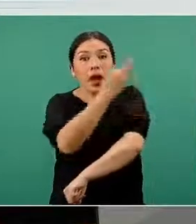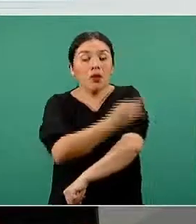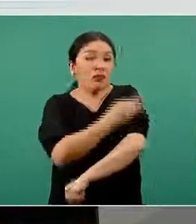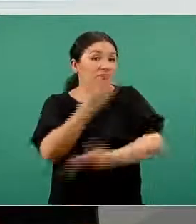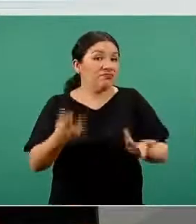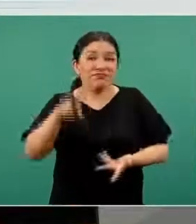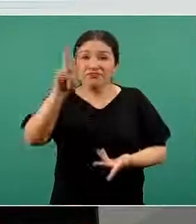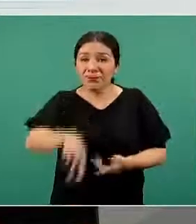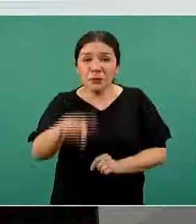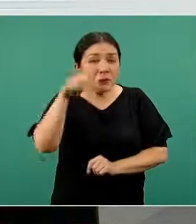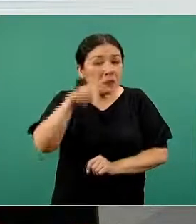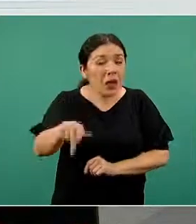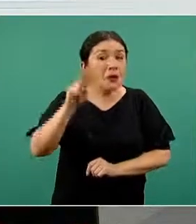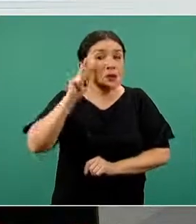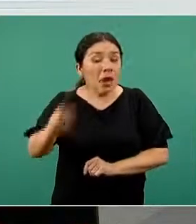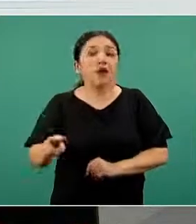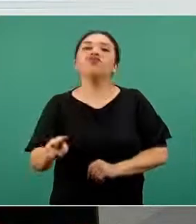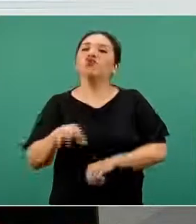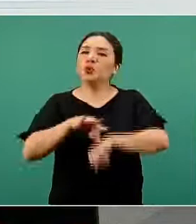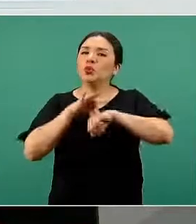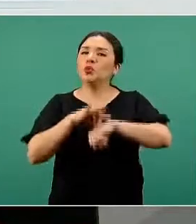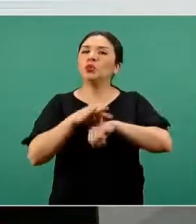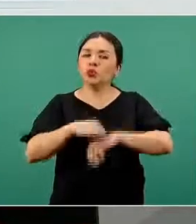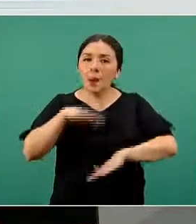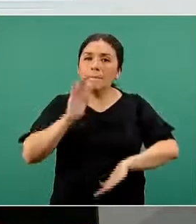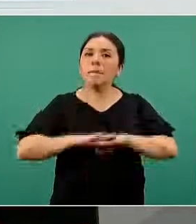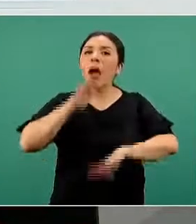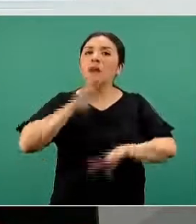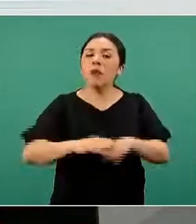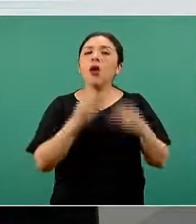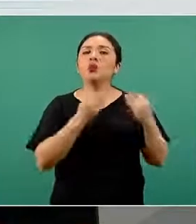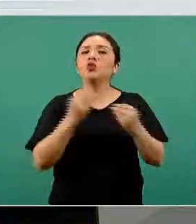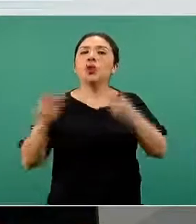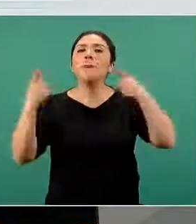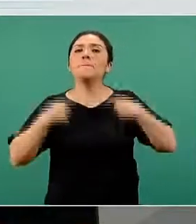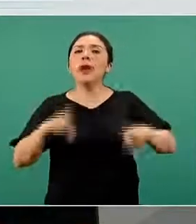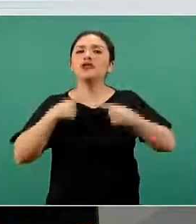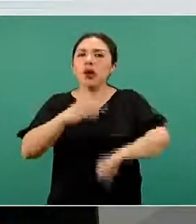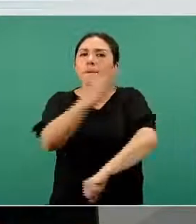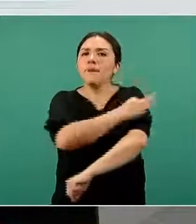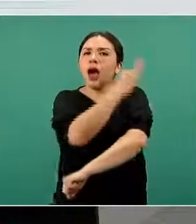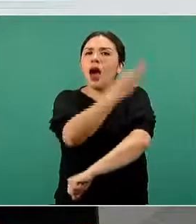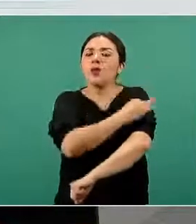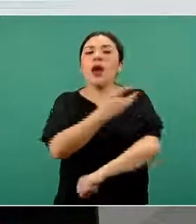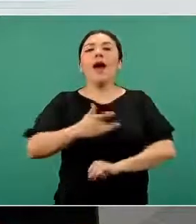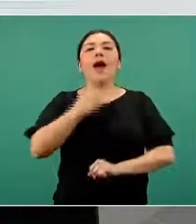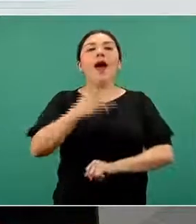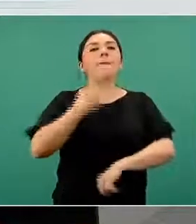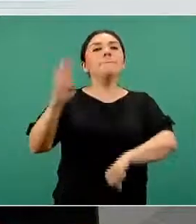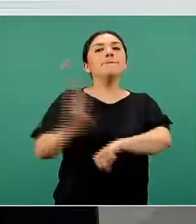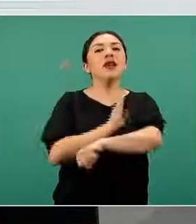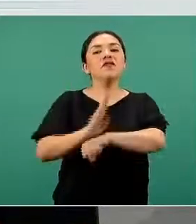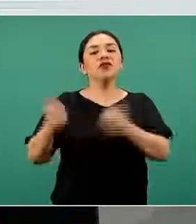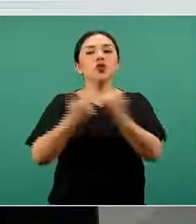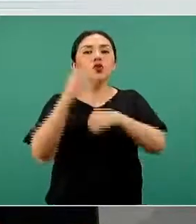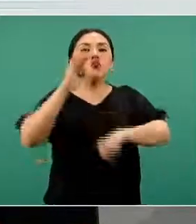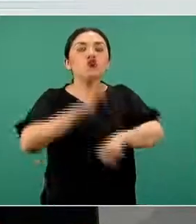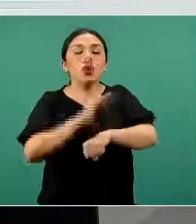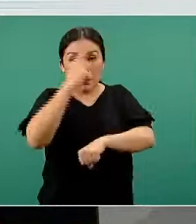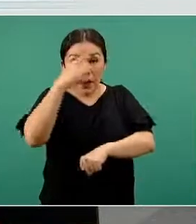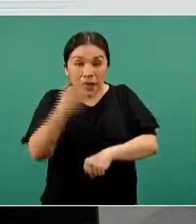evidentemente, y como lo han podido constatar, se irán incrementando el número de personas que se van beneficiando a través de esta